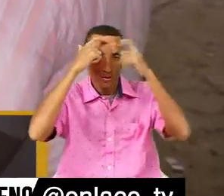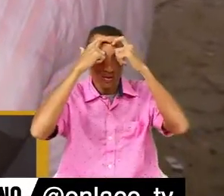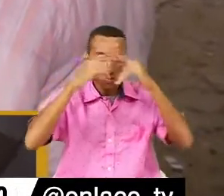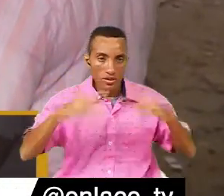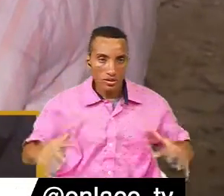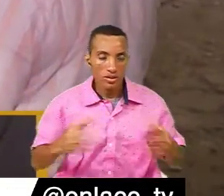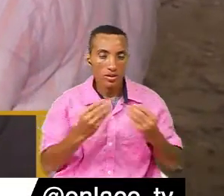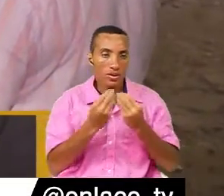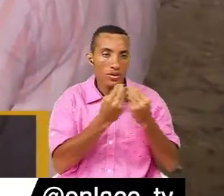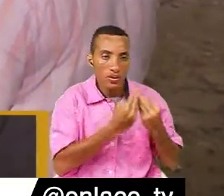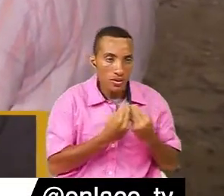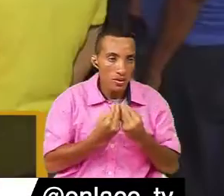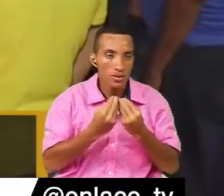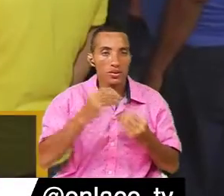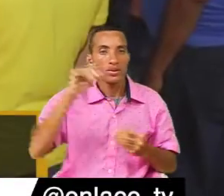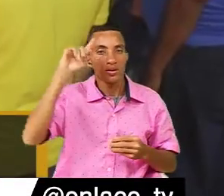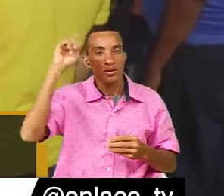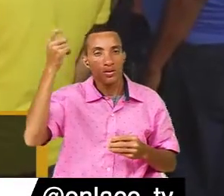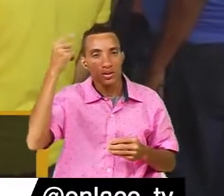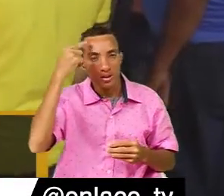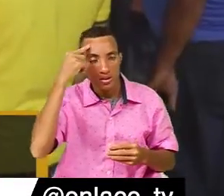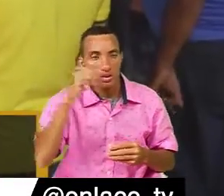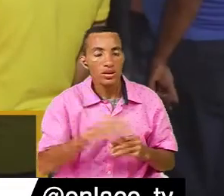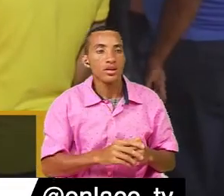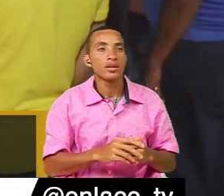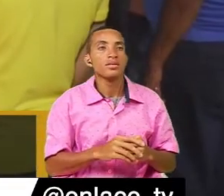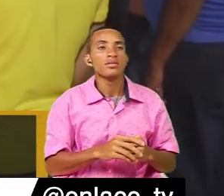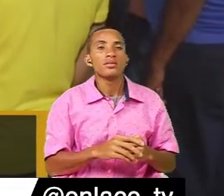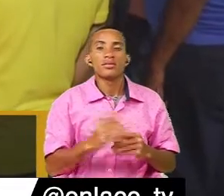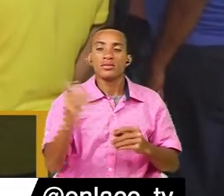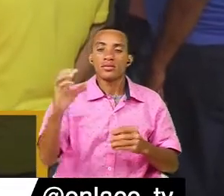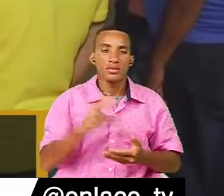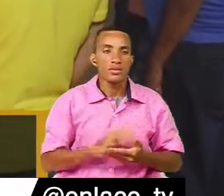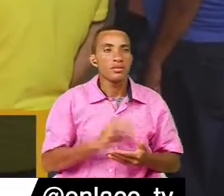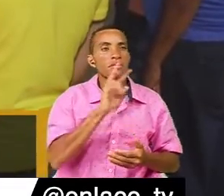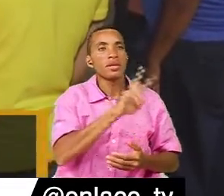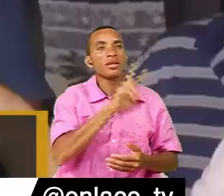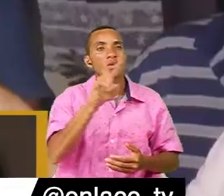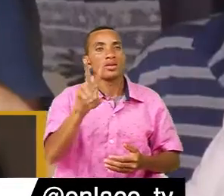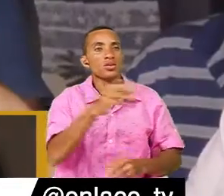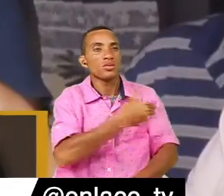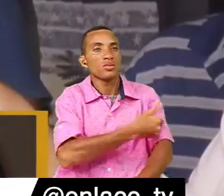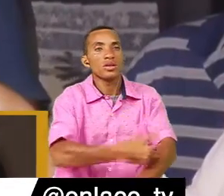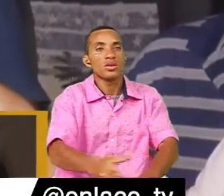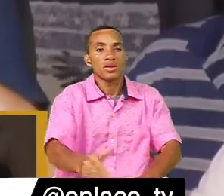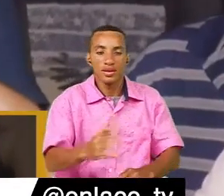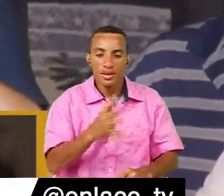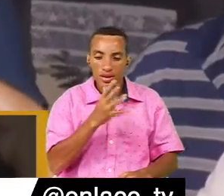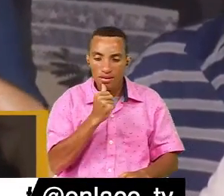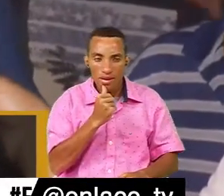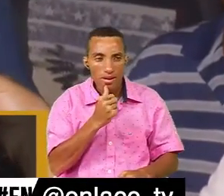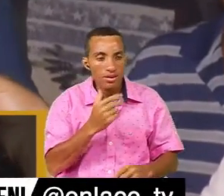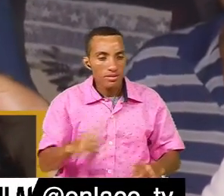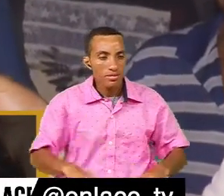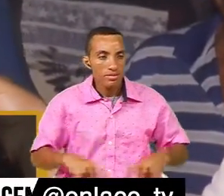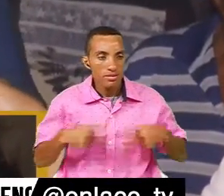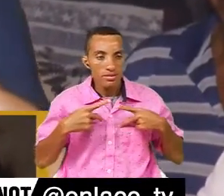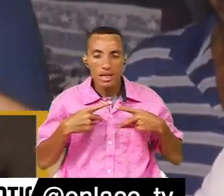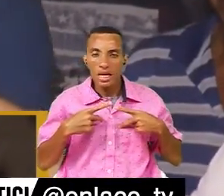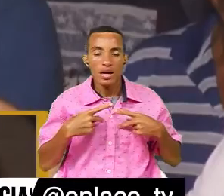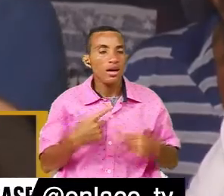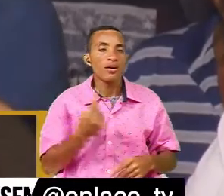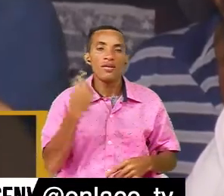llámese gobernadores, se ganan 22 millones de pesos y no les alcanza para el sustento de ellos. Entonces, que piensen en nosotros, la